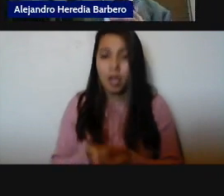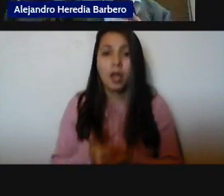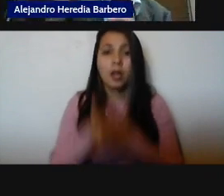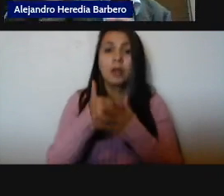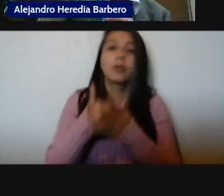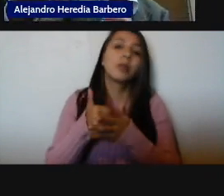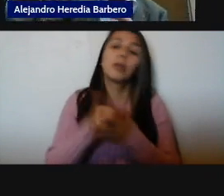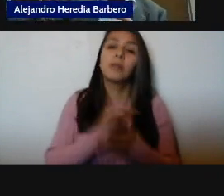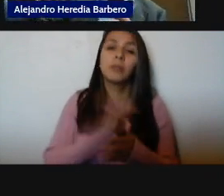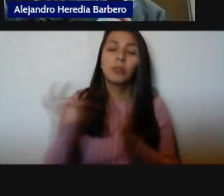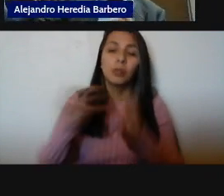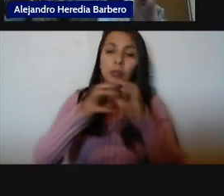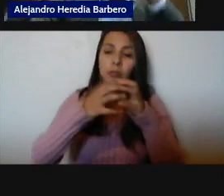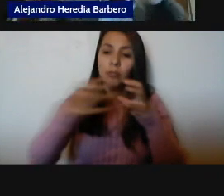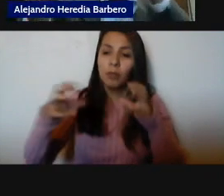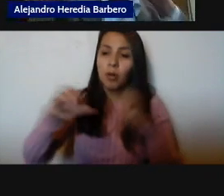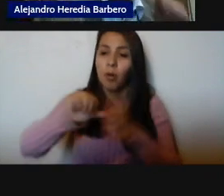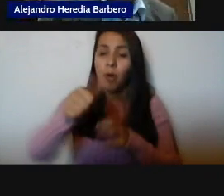estar ayudando también